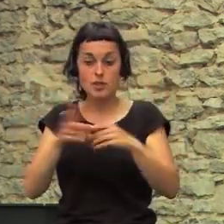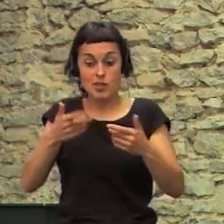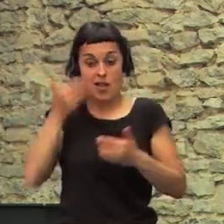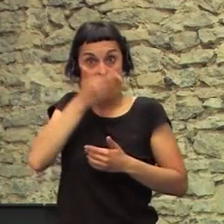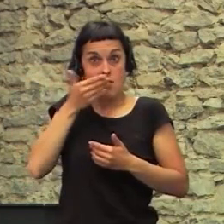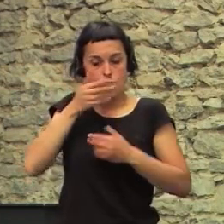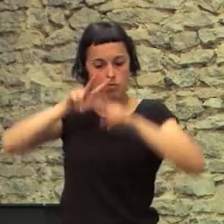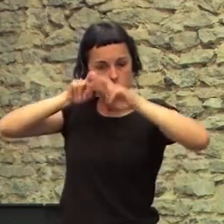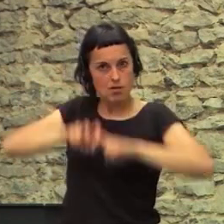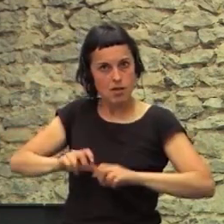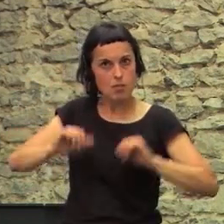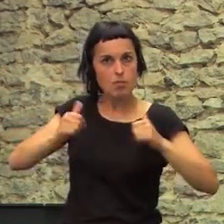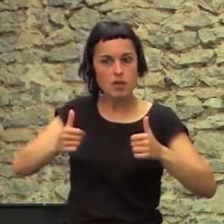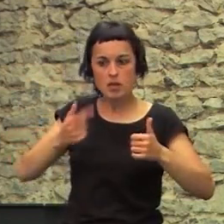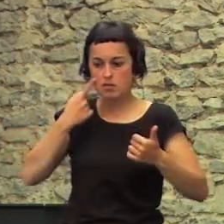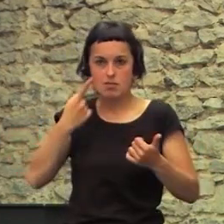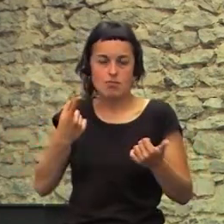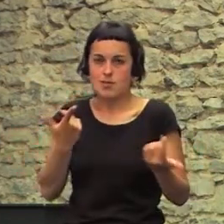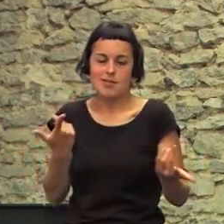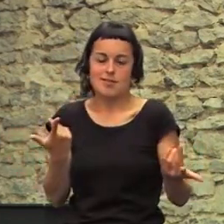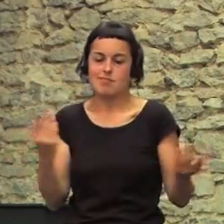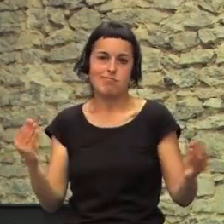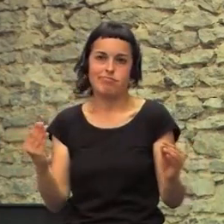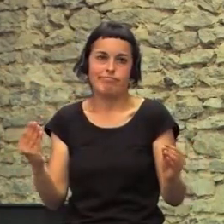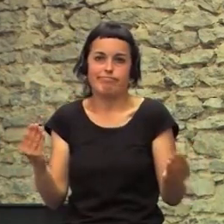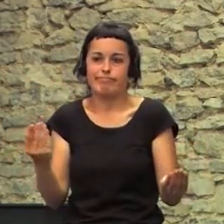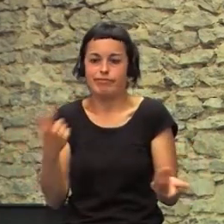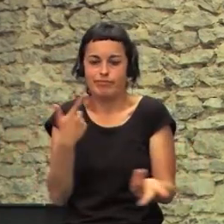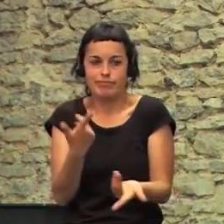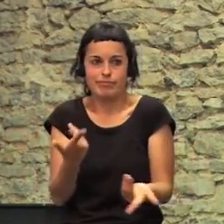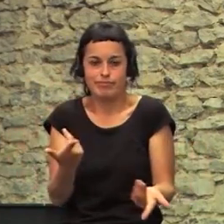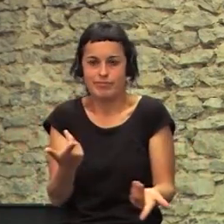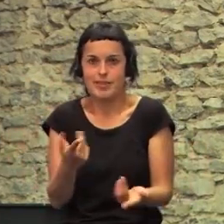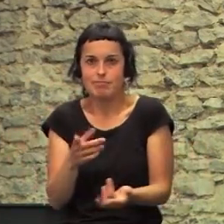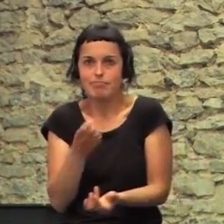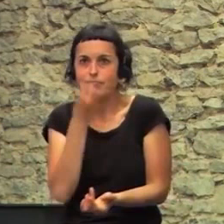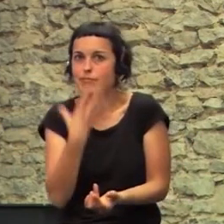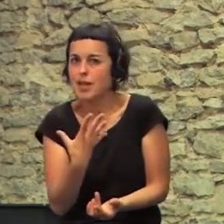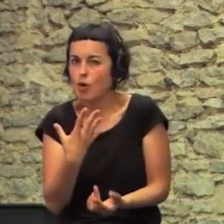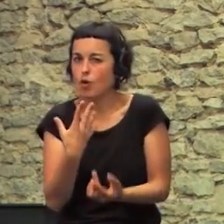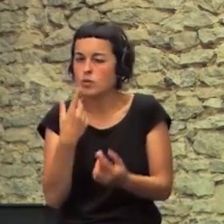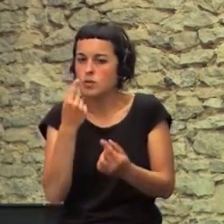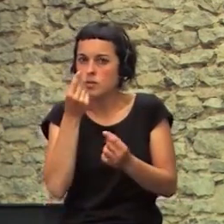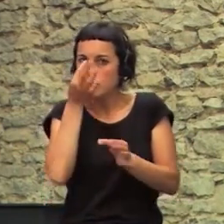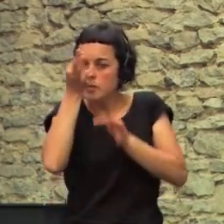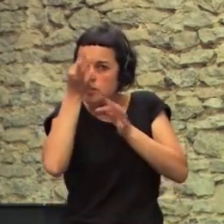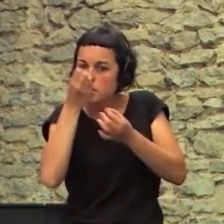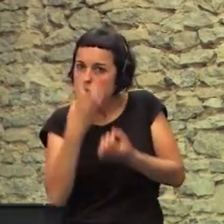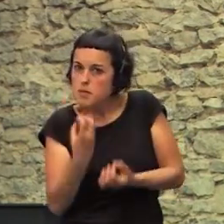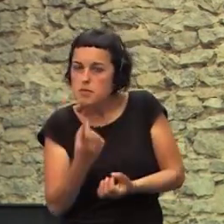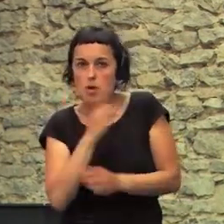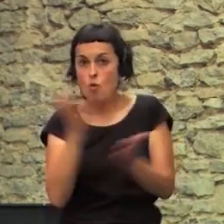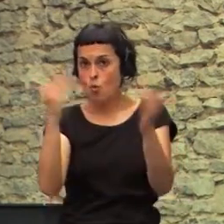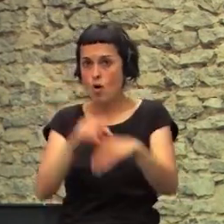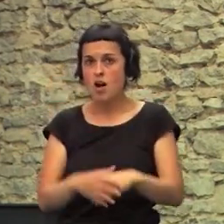estudios, pues metodológicamente hacen aguas por todas partes. Entonces, claro, todo eso... te lleva a ver que no